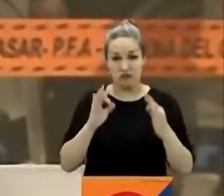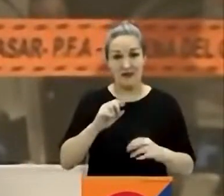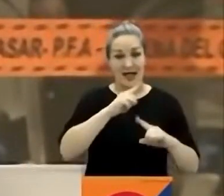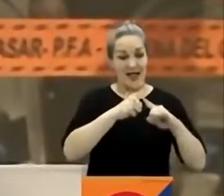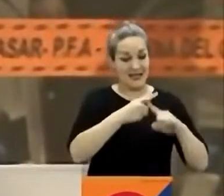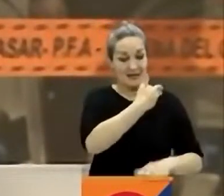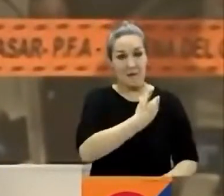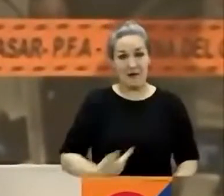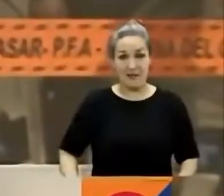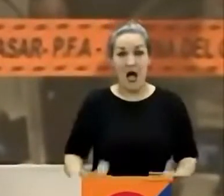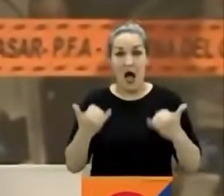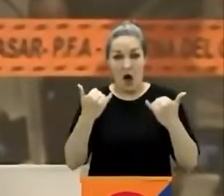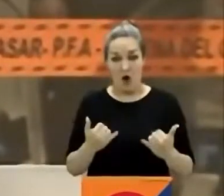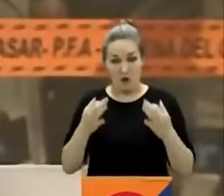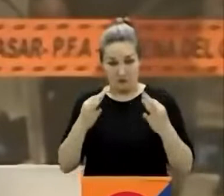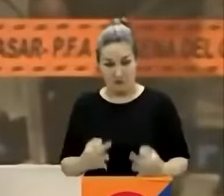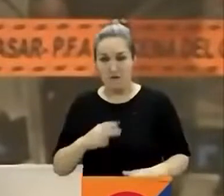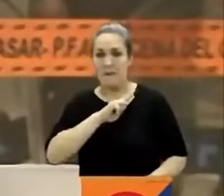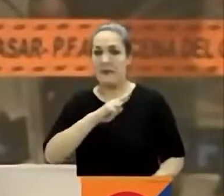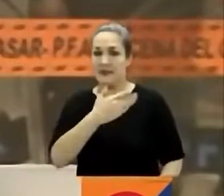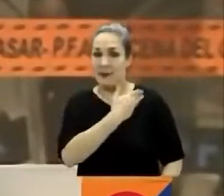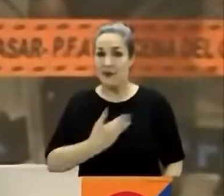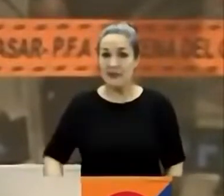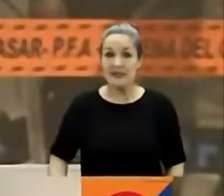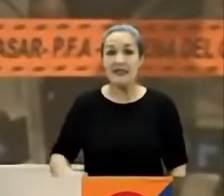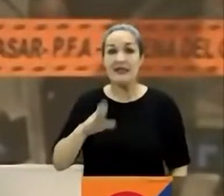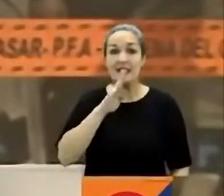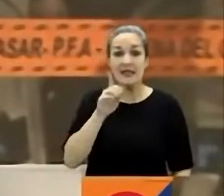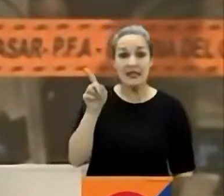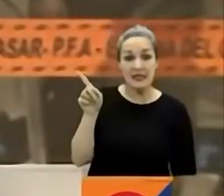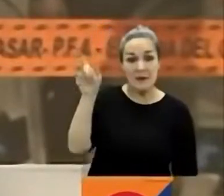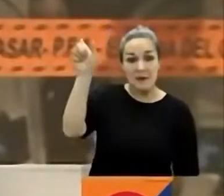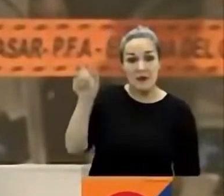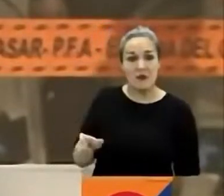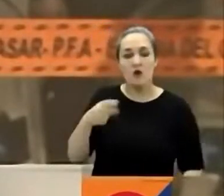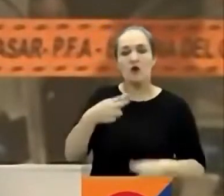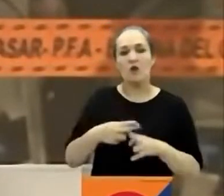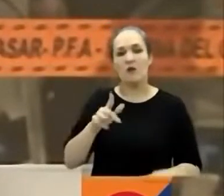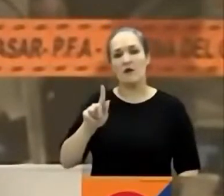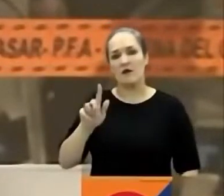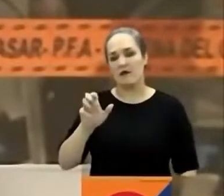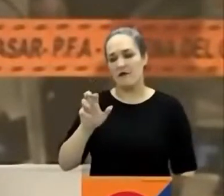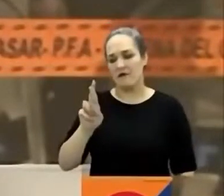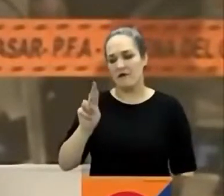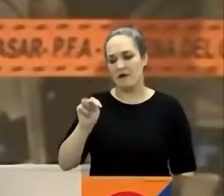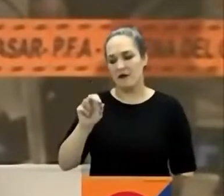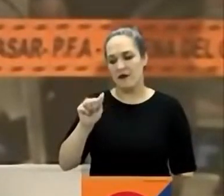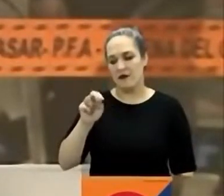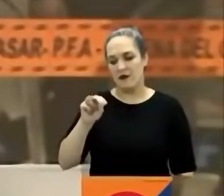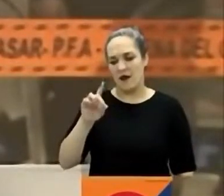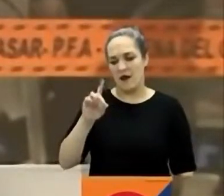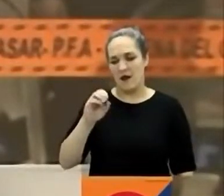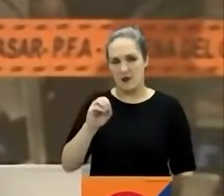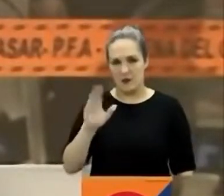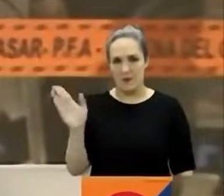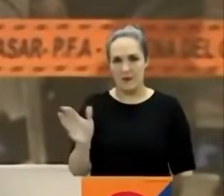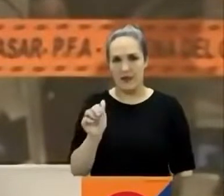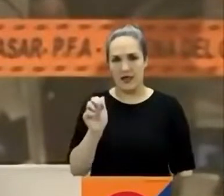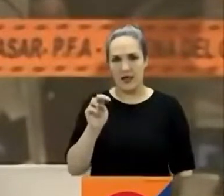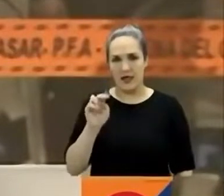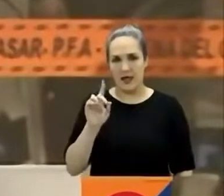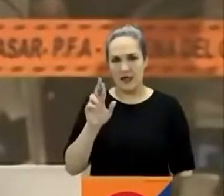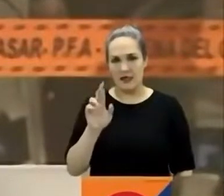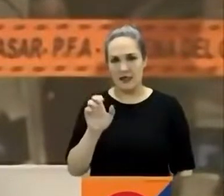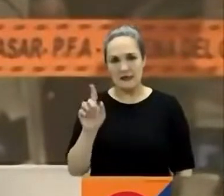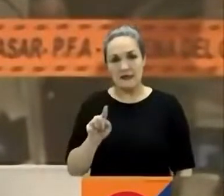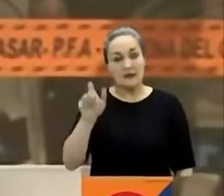expresidenta y también vicepresidenta en este momento? Pues se conoce como Fernando Andrés Sabac Montiel. Fue identificado este hombre